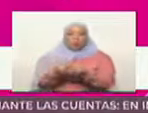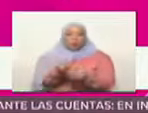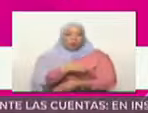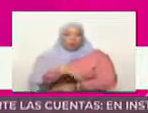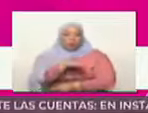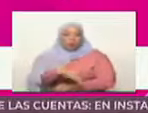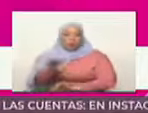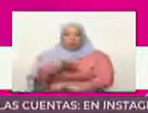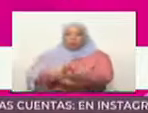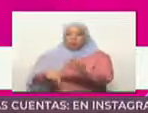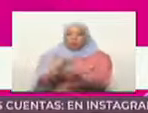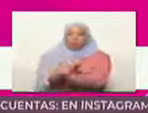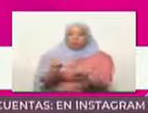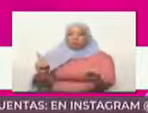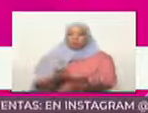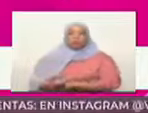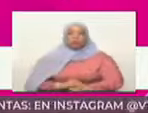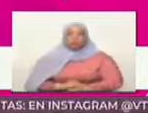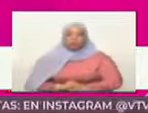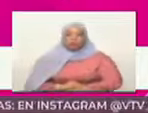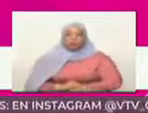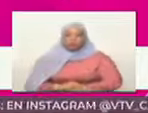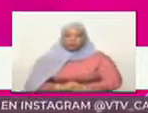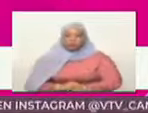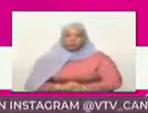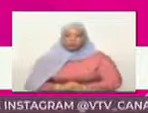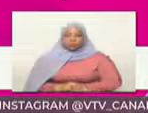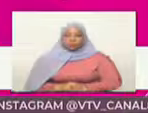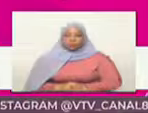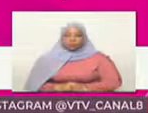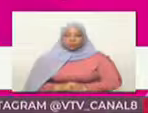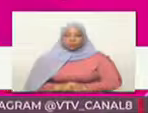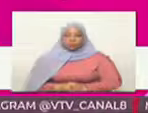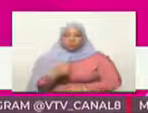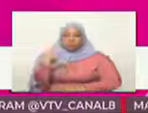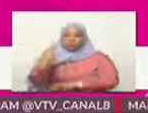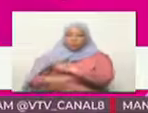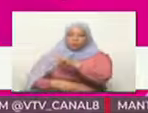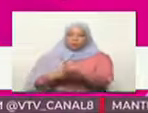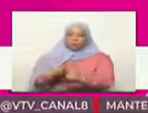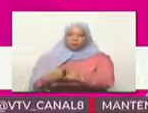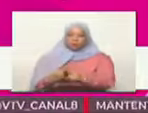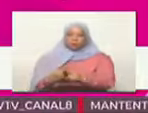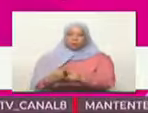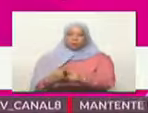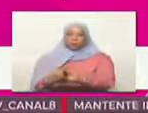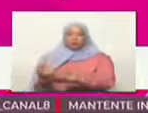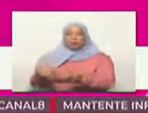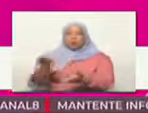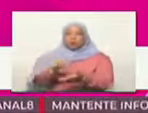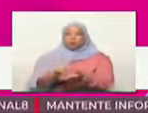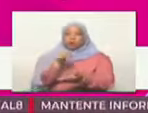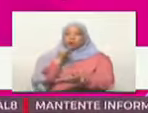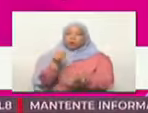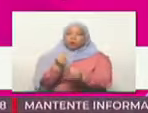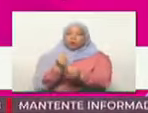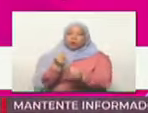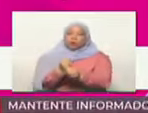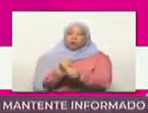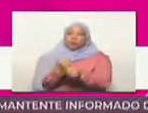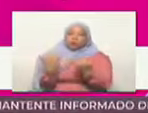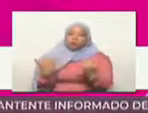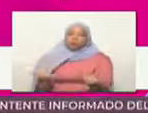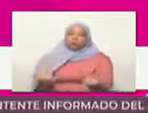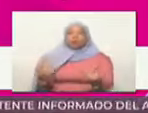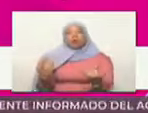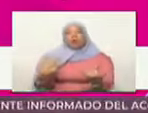anticuerpos democráticos, sus anticuerpos humanos, logró restablecer con la Constitución en la